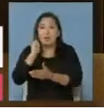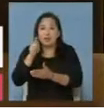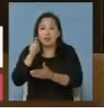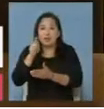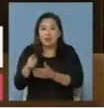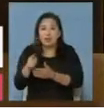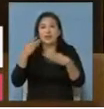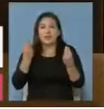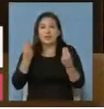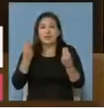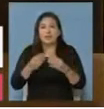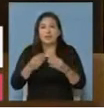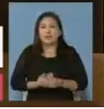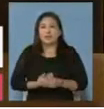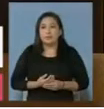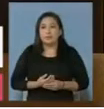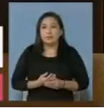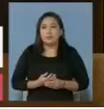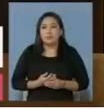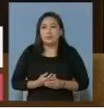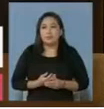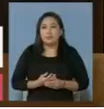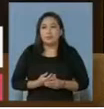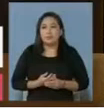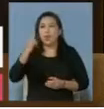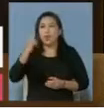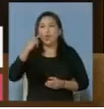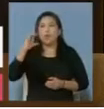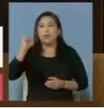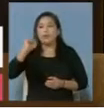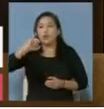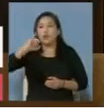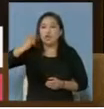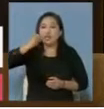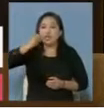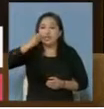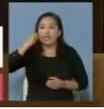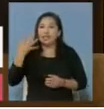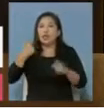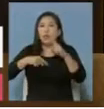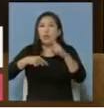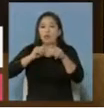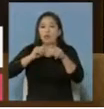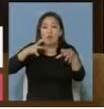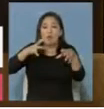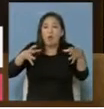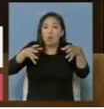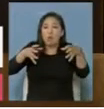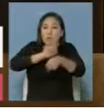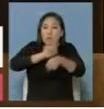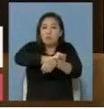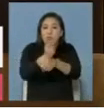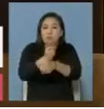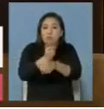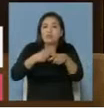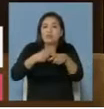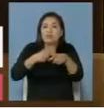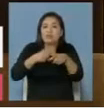significan 9 pesos con 35 por cada kilo de tabaco y que